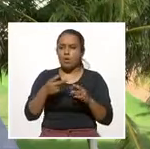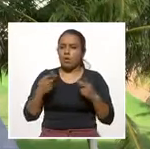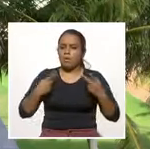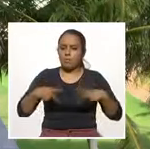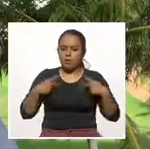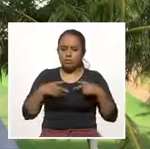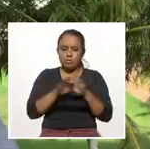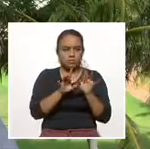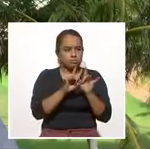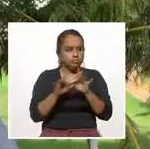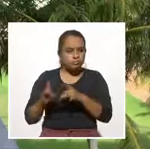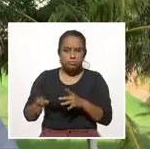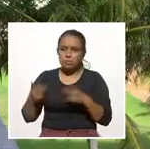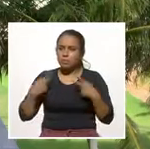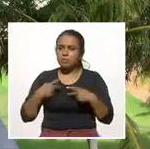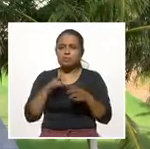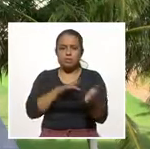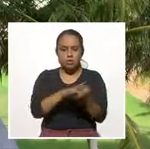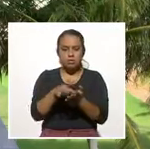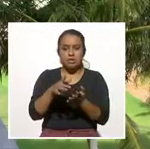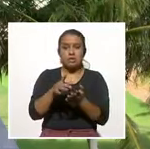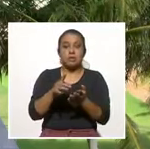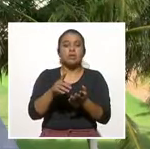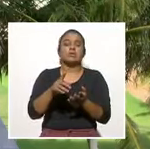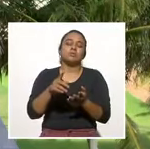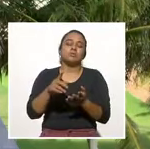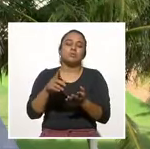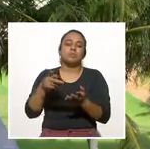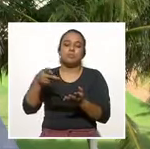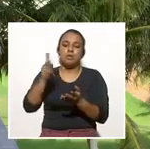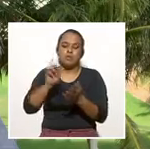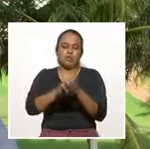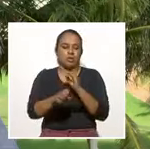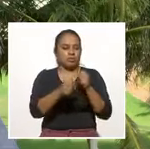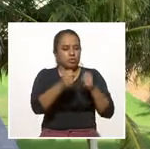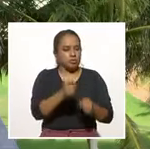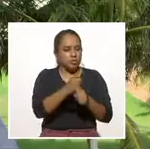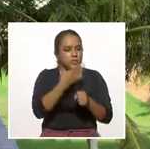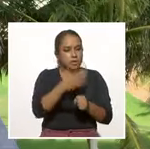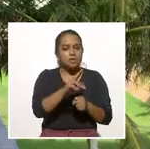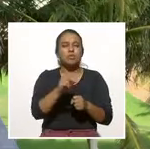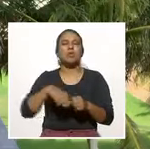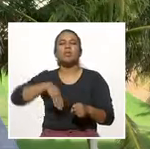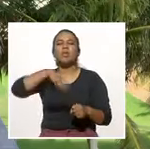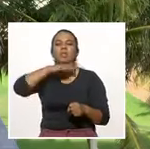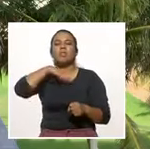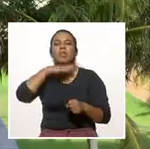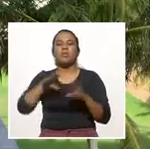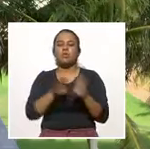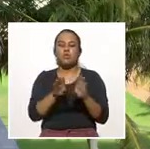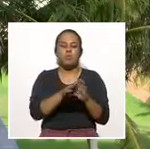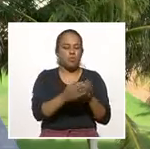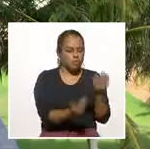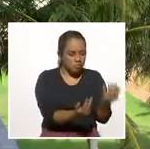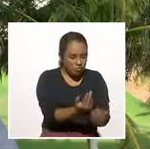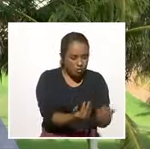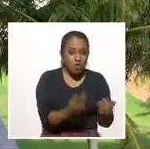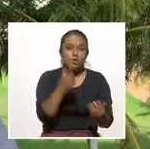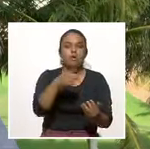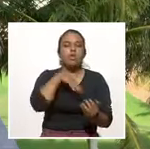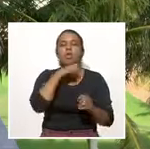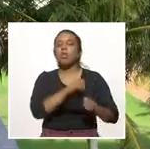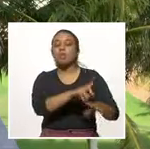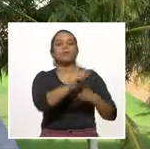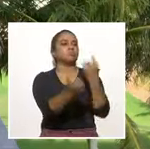algunos desastres provocando riesgo para la humanidad, como es la inseguridad ambiental por sus descuidos en el manejo del fuego, la construcción